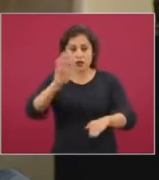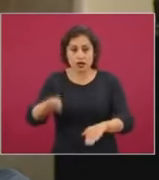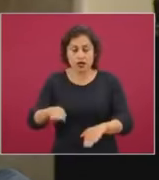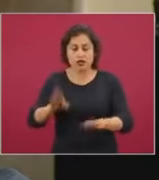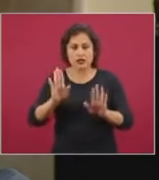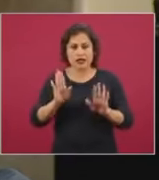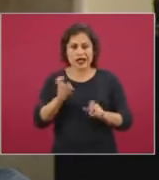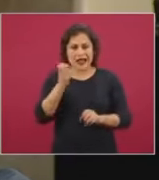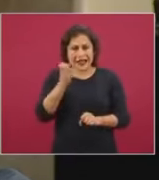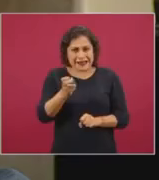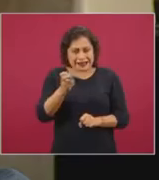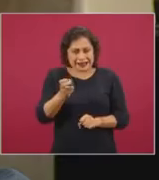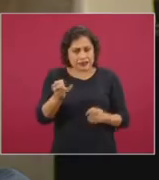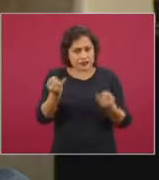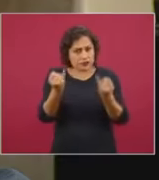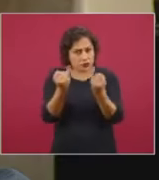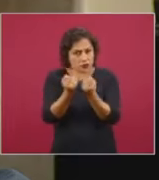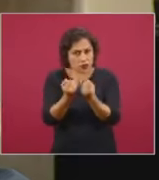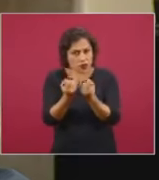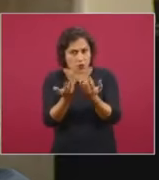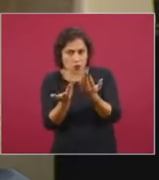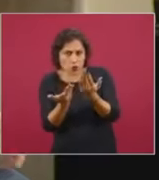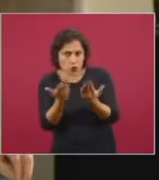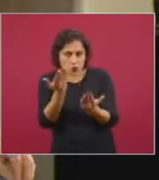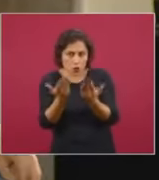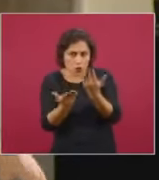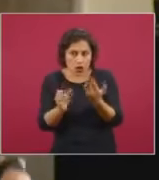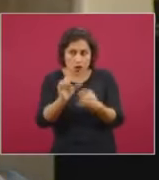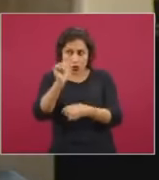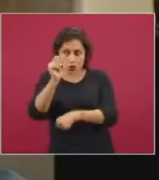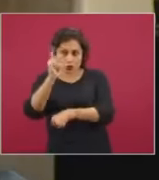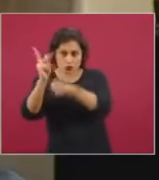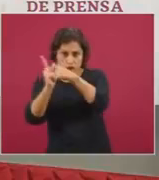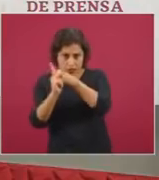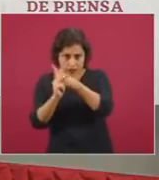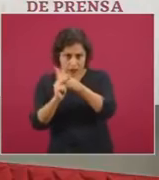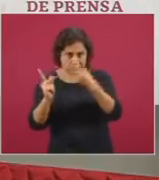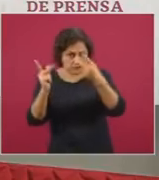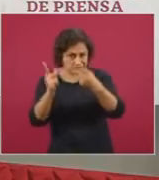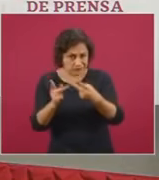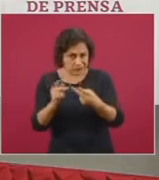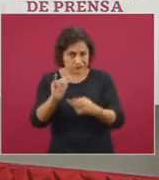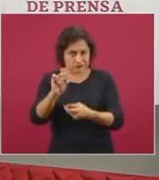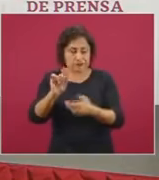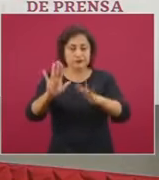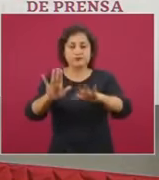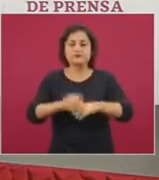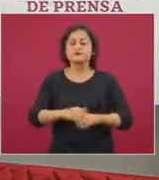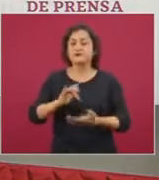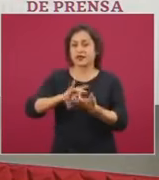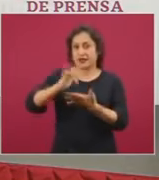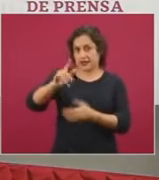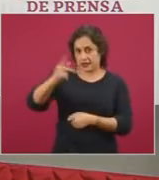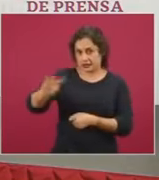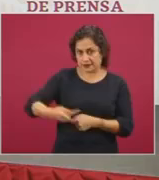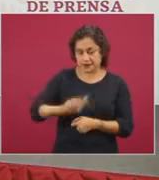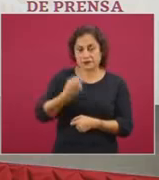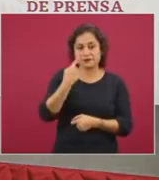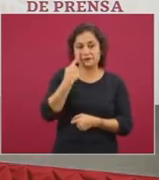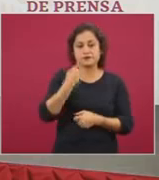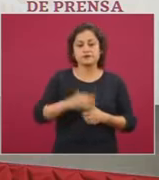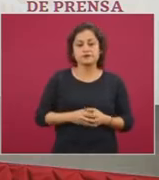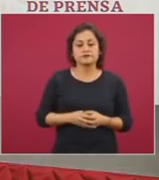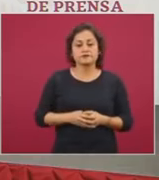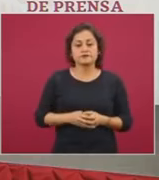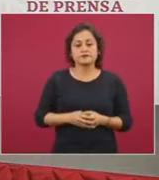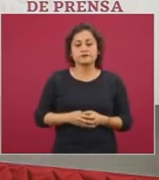es un rango similar, digamos, al que presentan otros países. Gracias. Gracias por la pregunta.